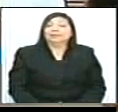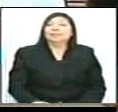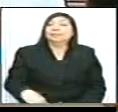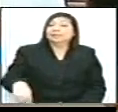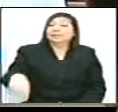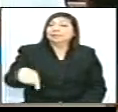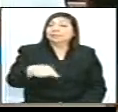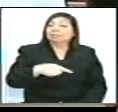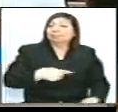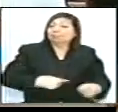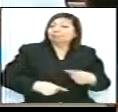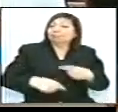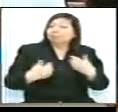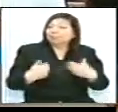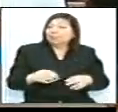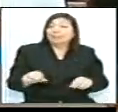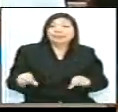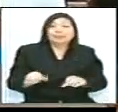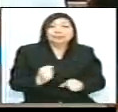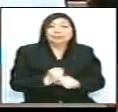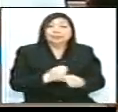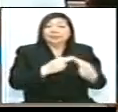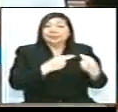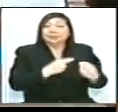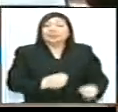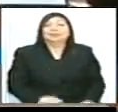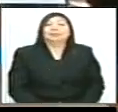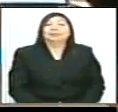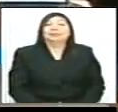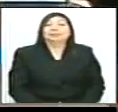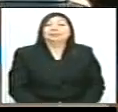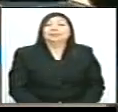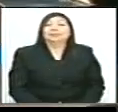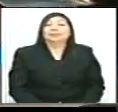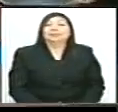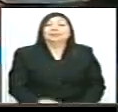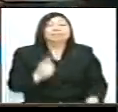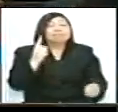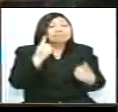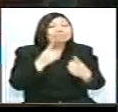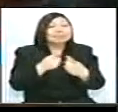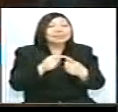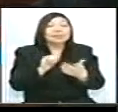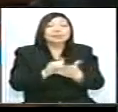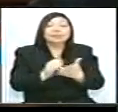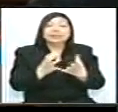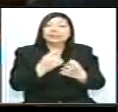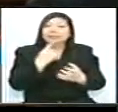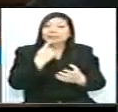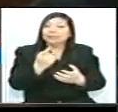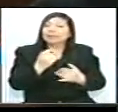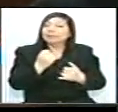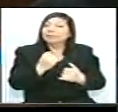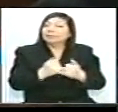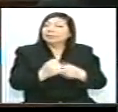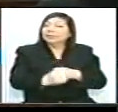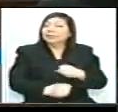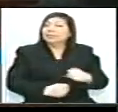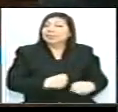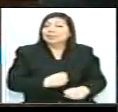nosotros venimos ya ejecutando y comprometiendo, y la meta que queremos llegar al final del